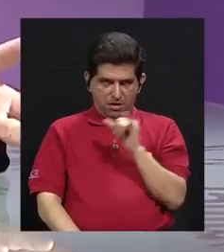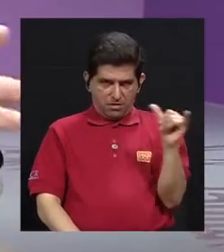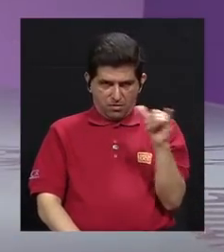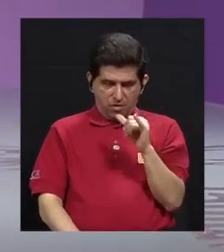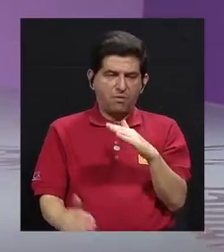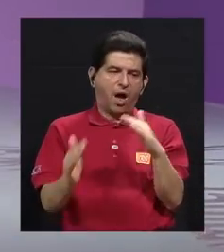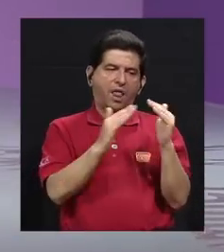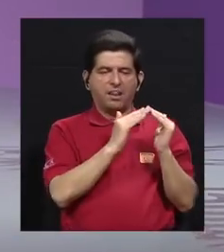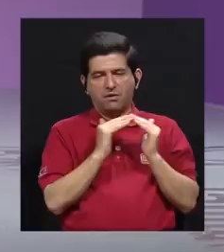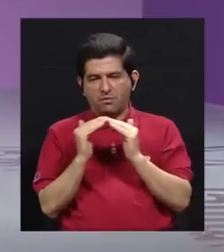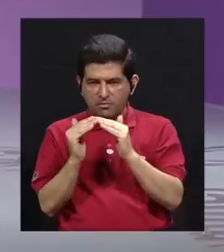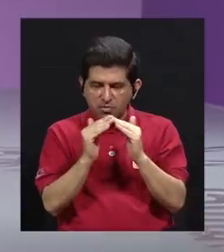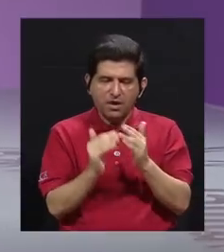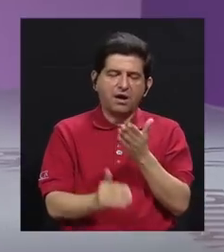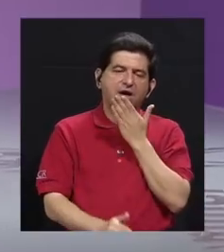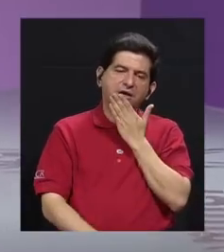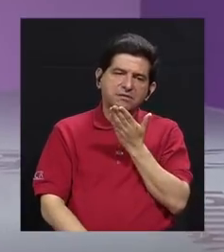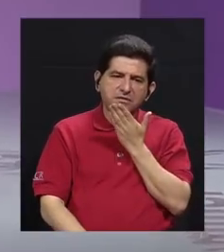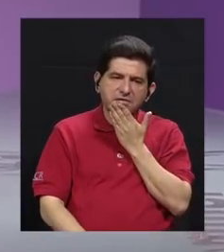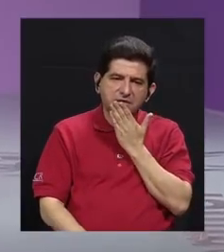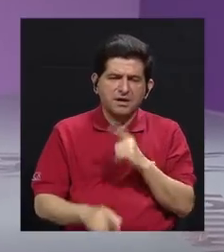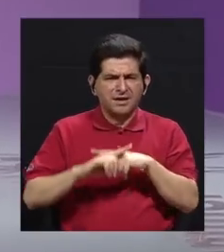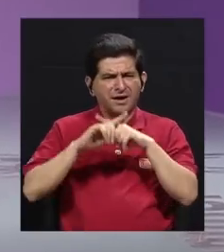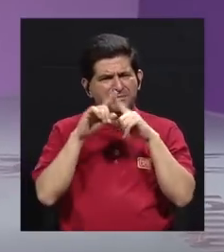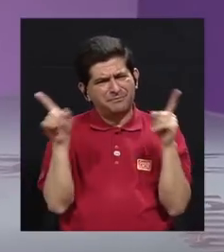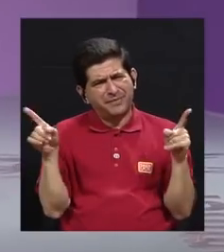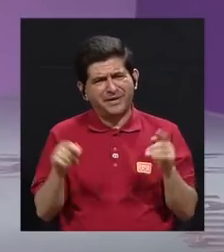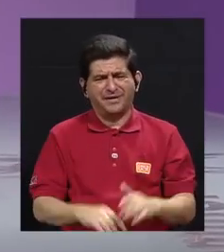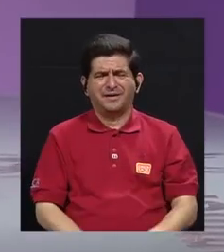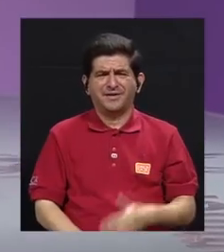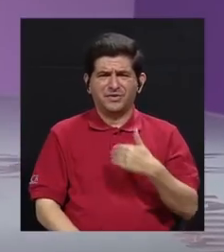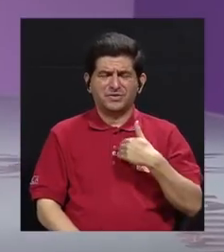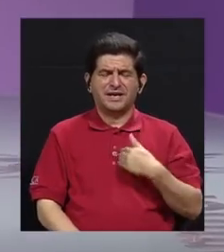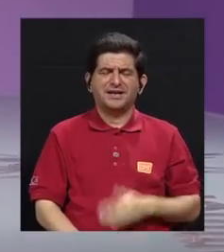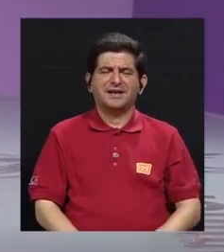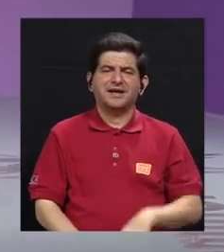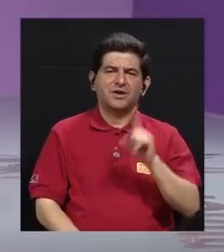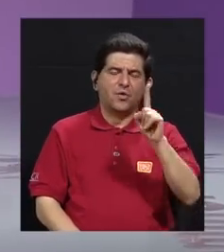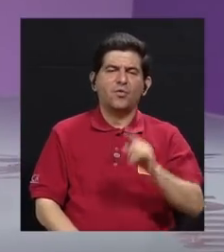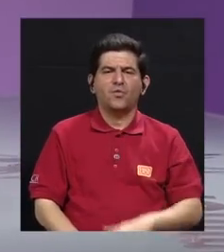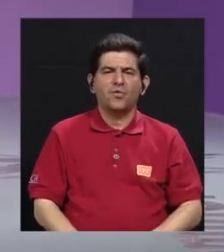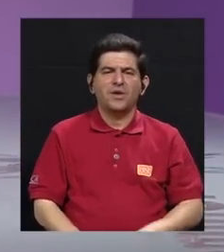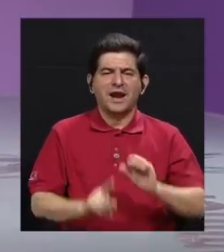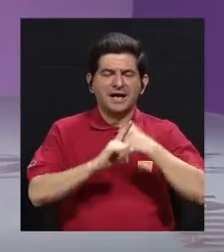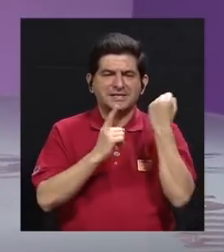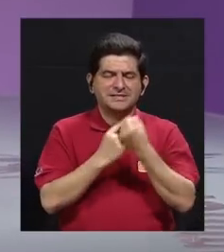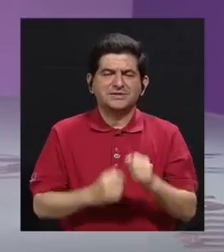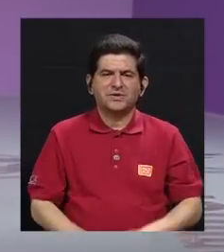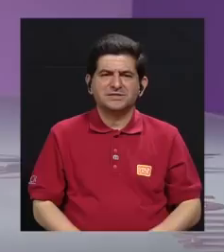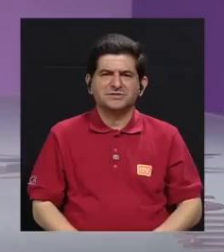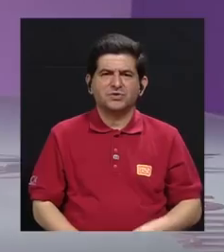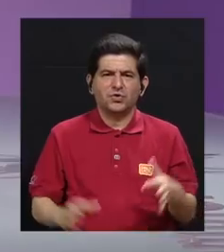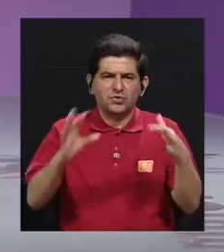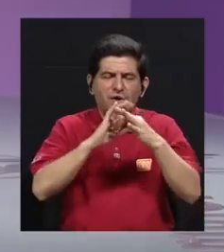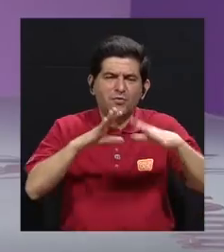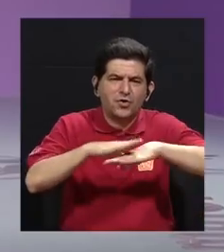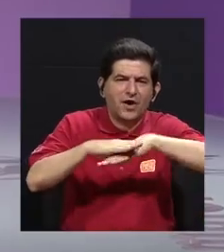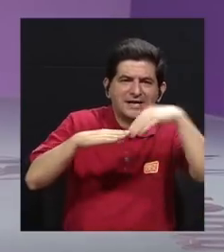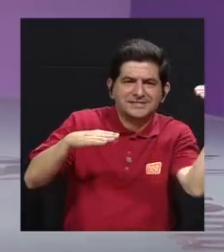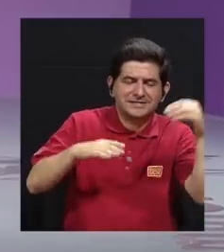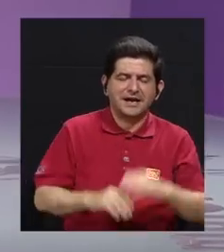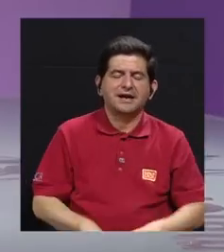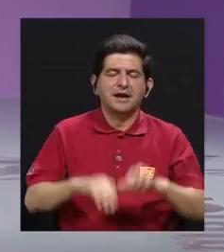Obviamente, igualmente comunales, igualmente indígenas, pero hay como una exogamia que permite que las mujeres tengan